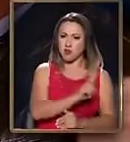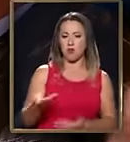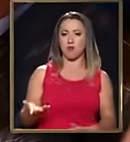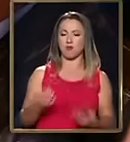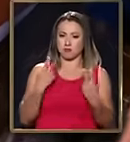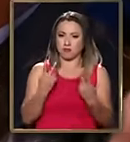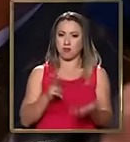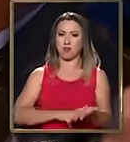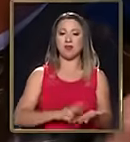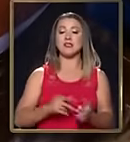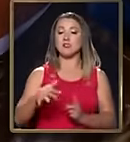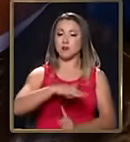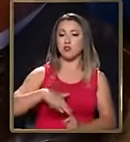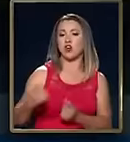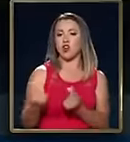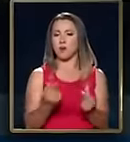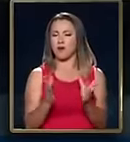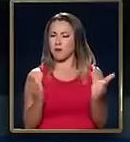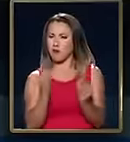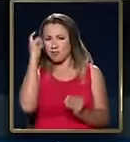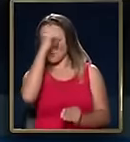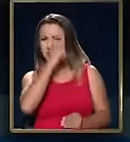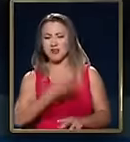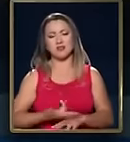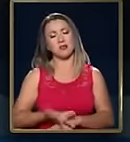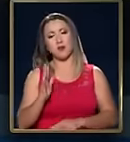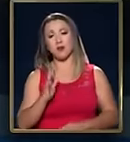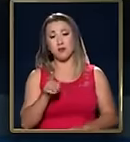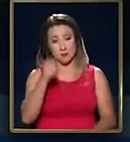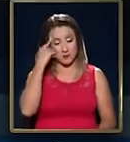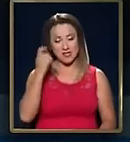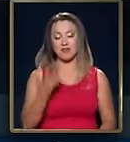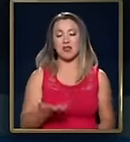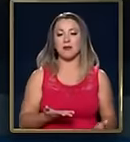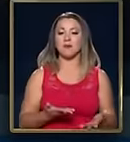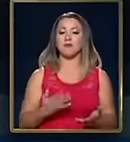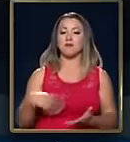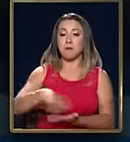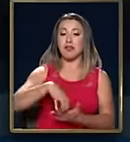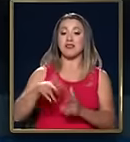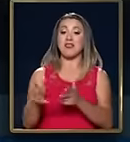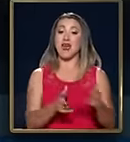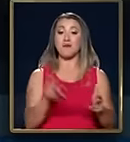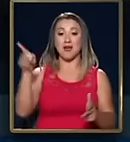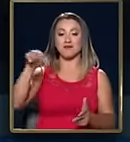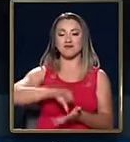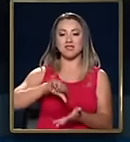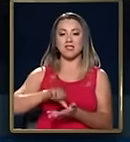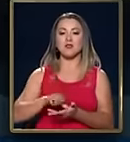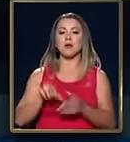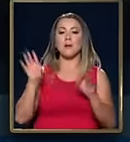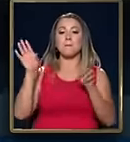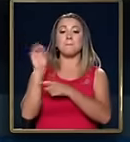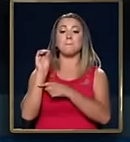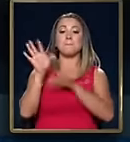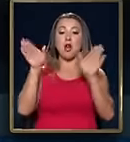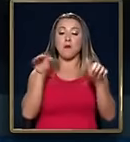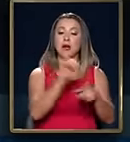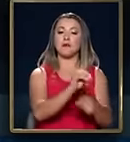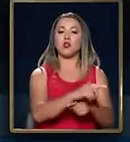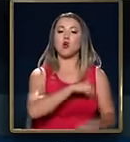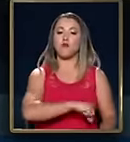La situación económica está tan complicada, weón. ¿Me van a creer que el otro día pasé por la Plaza de Armas y las palomas alimentando a los jubilados,